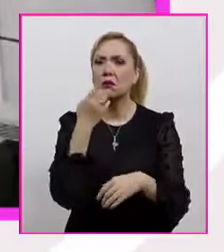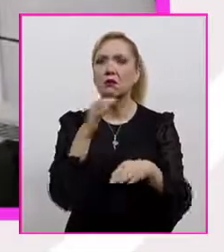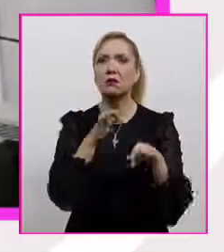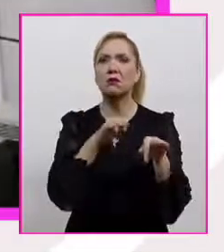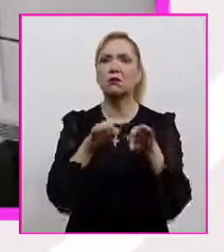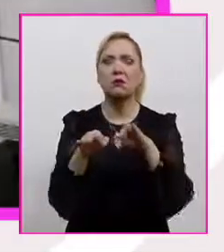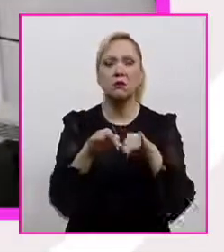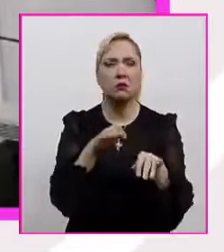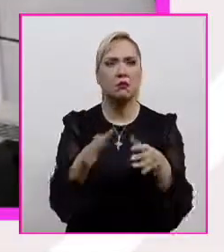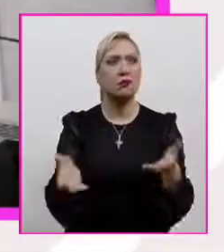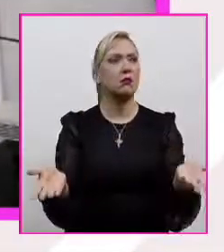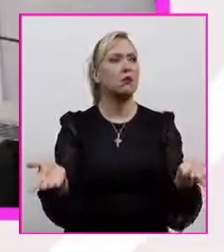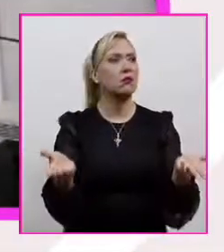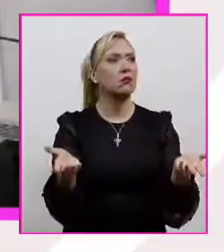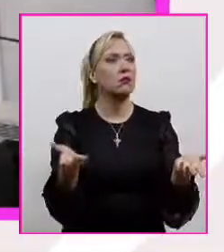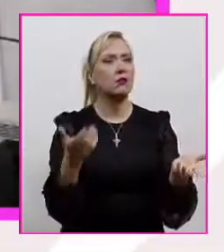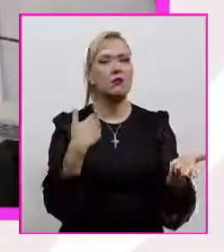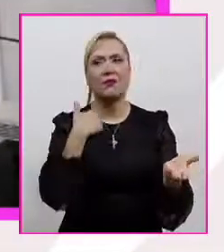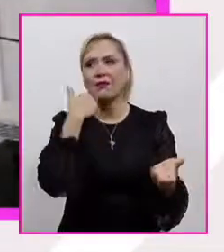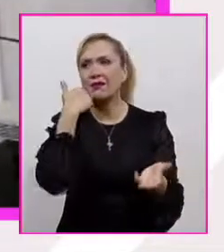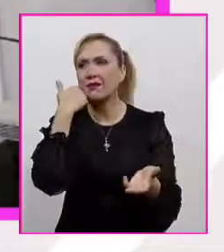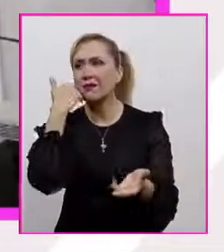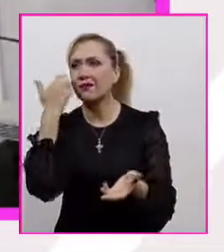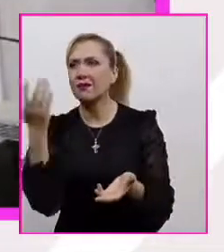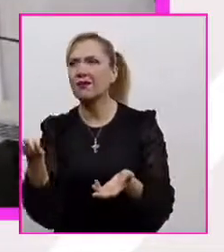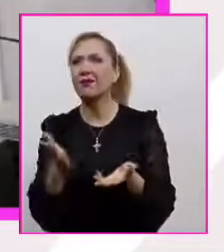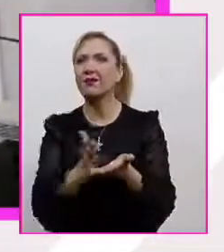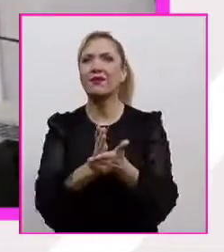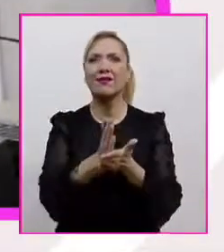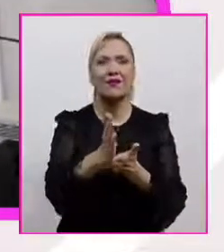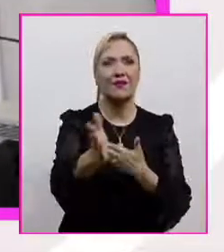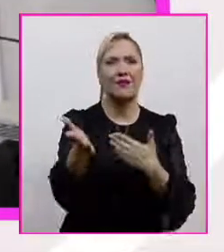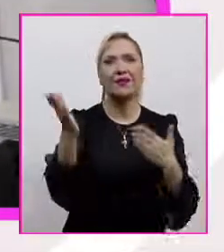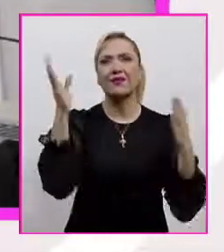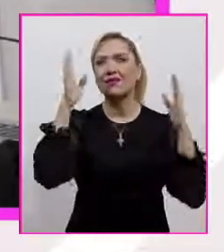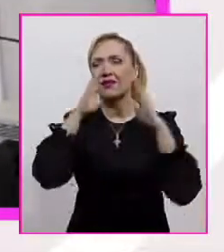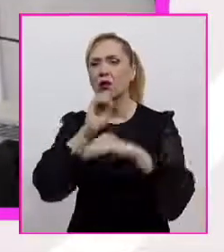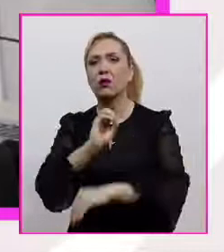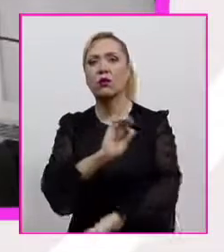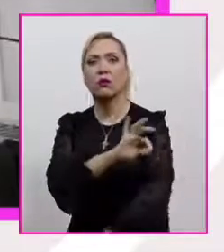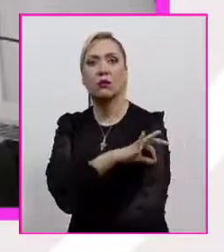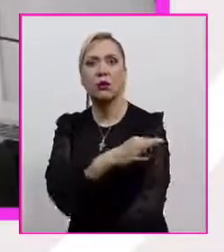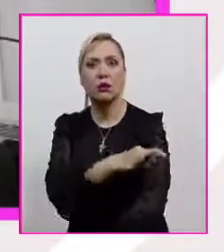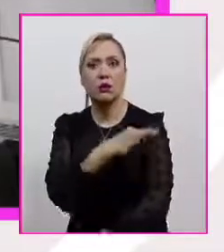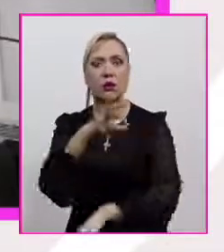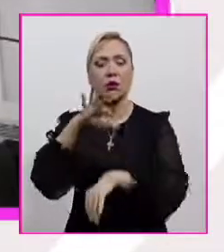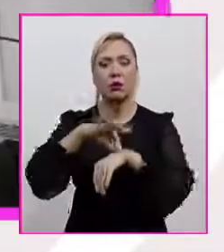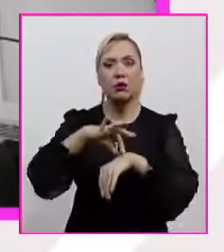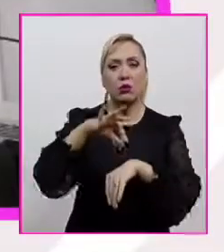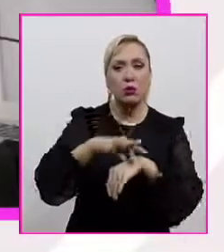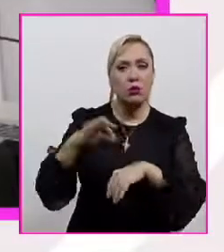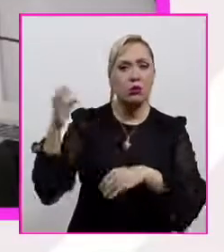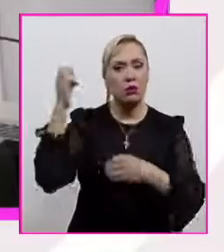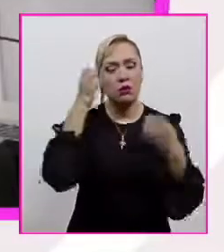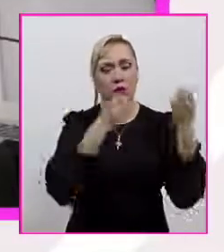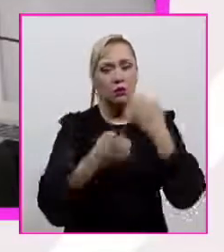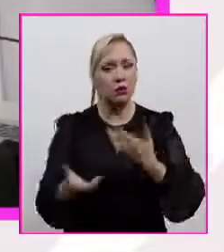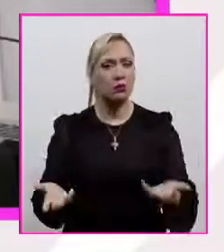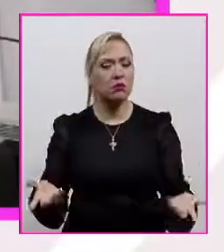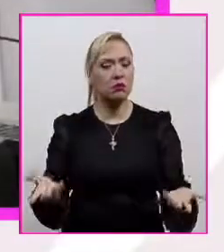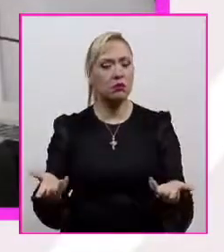el ejemplo que mencionabas hace unos momentos, Geraldina, respecto de la vacuna contra el COVID-19 de manera muy